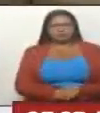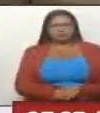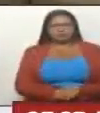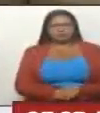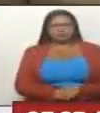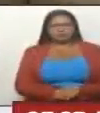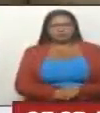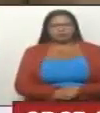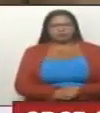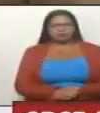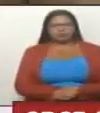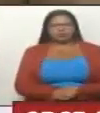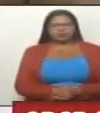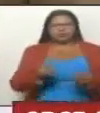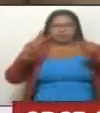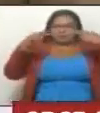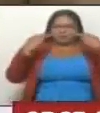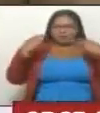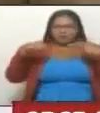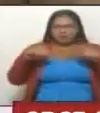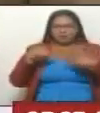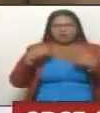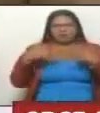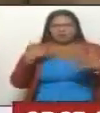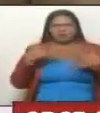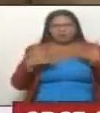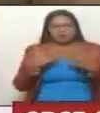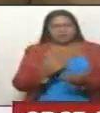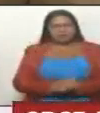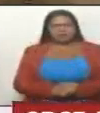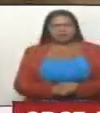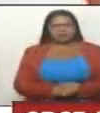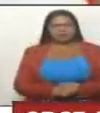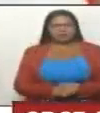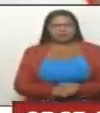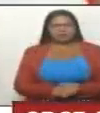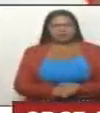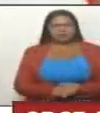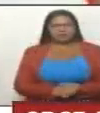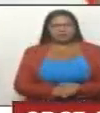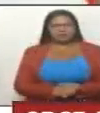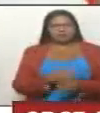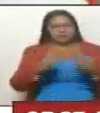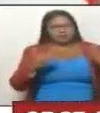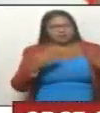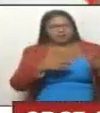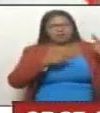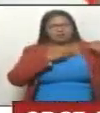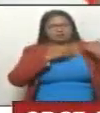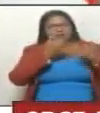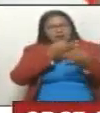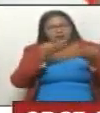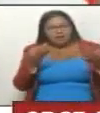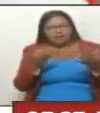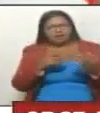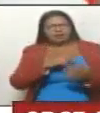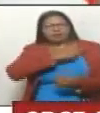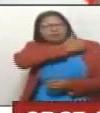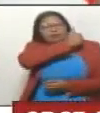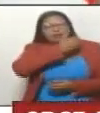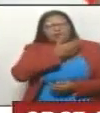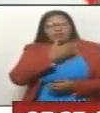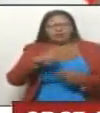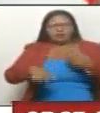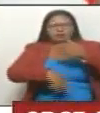padre rector de la Pontificia Universidad. Y hoy tiene la actividad llena en la... Gran padre rector, magnífico padre rector, de verdad ha hecho